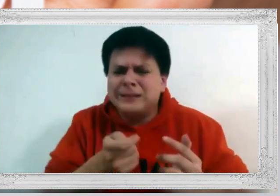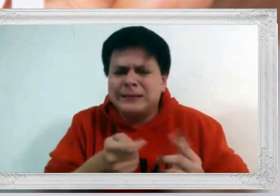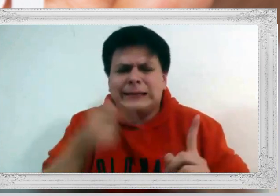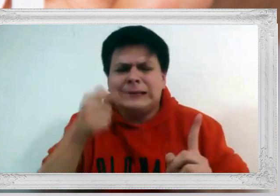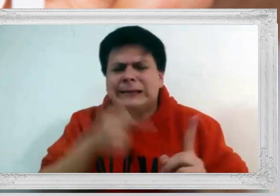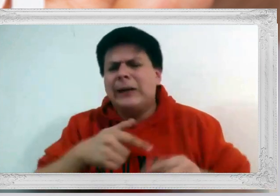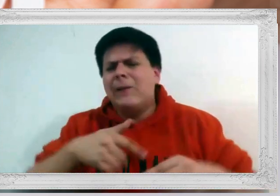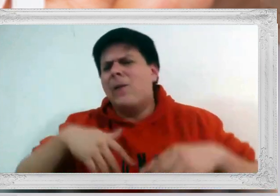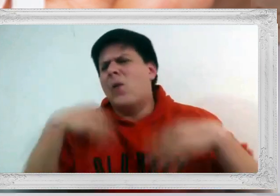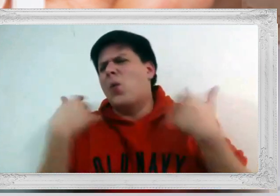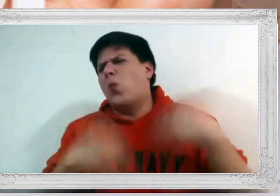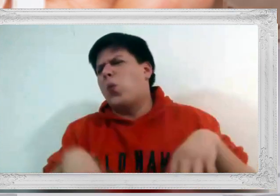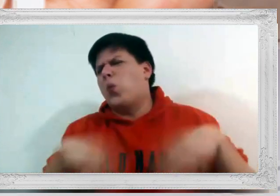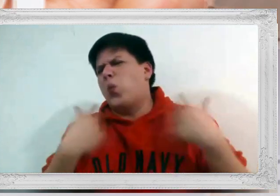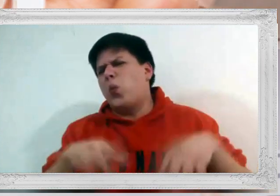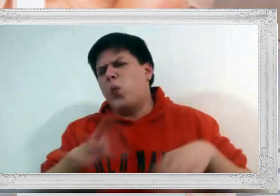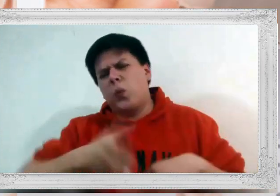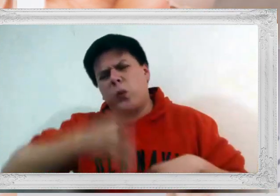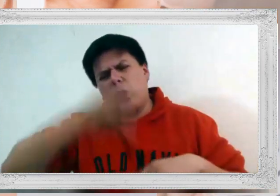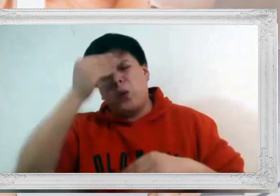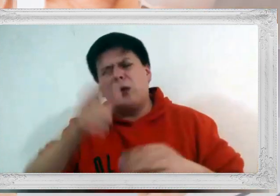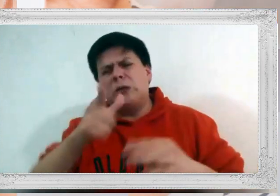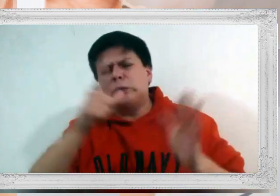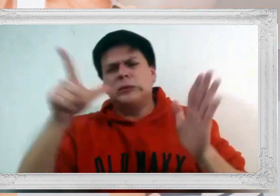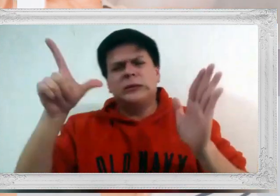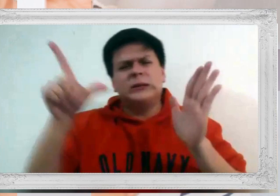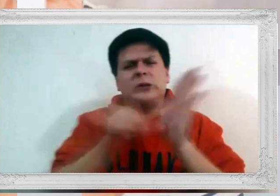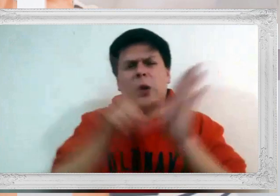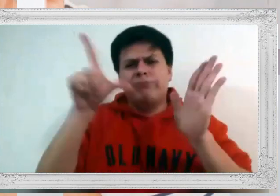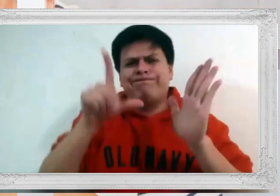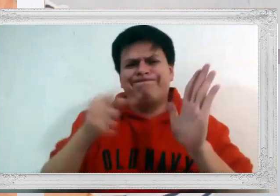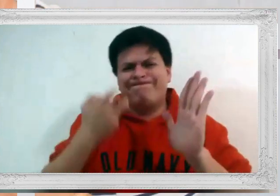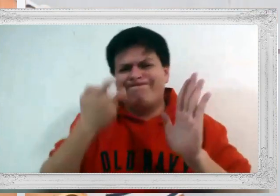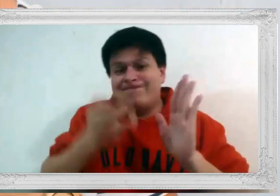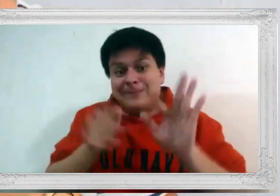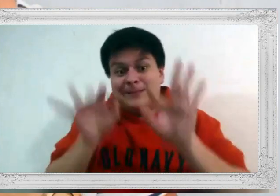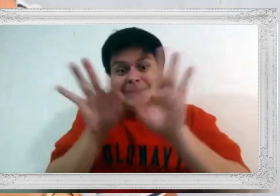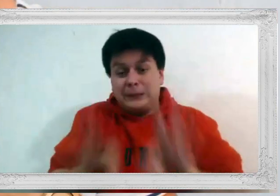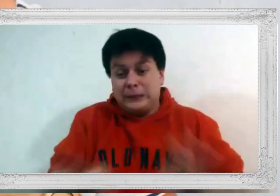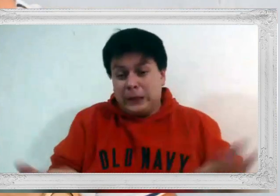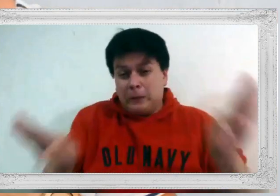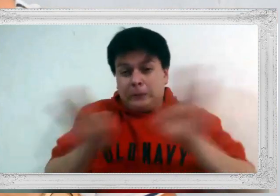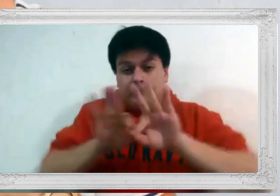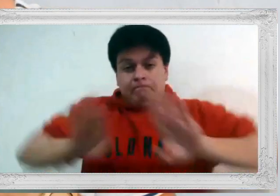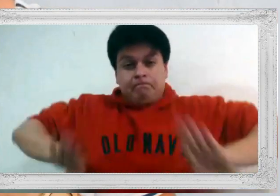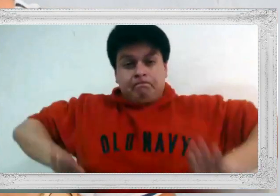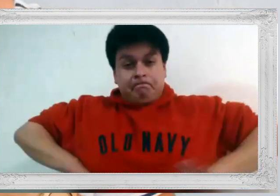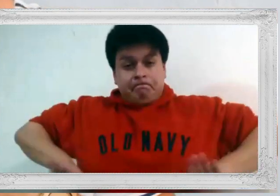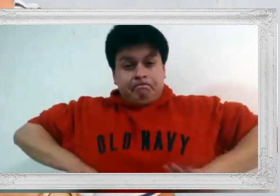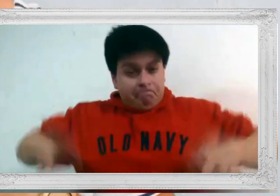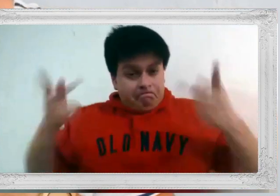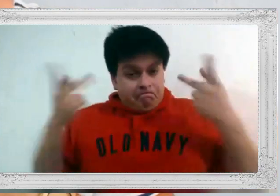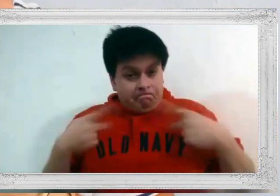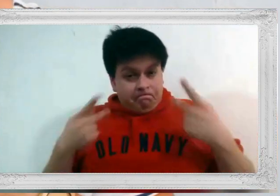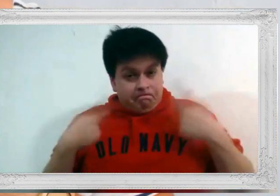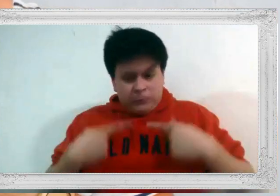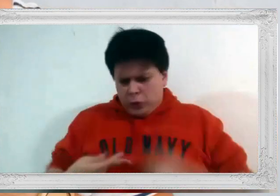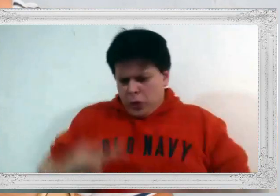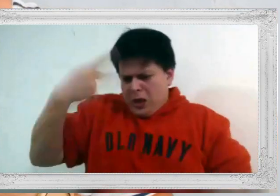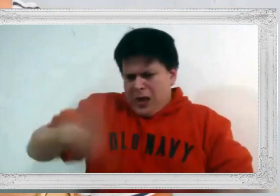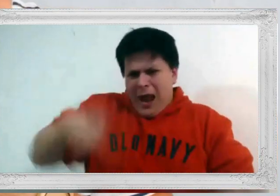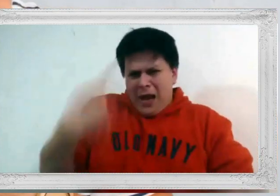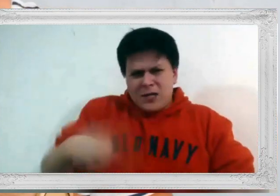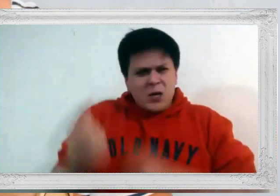gran enseñanza. Expresa la característica fundamental de quienes son las piedras vivas de este